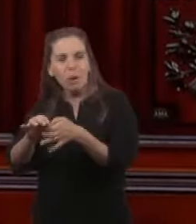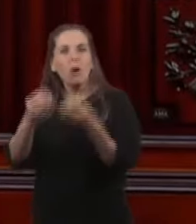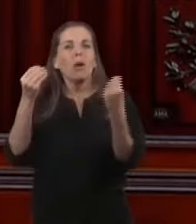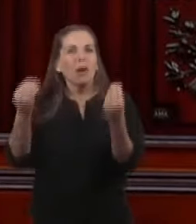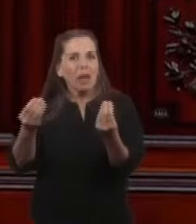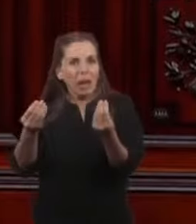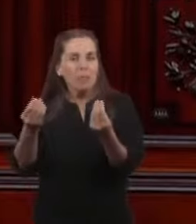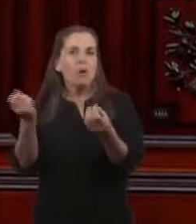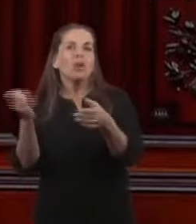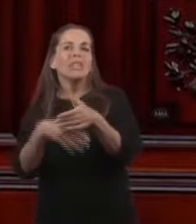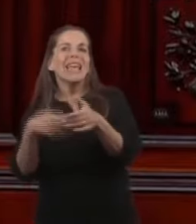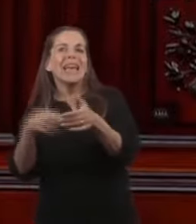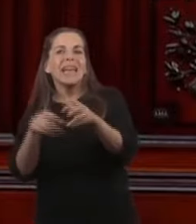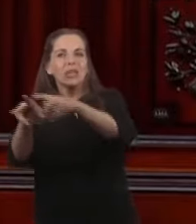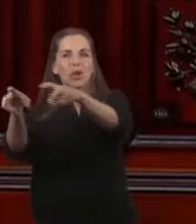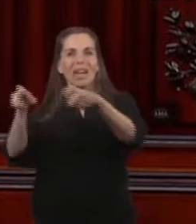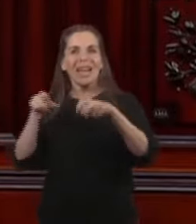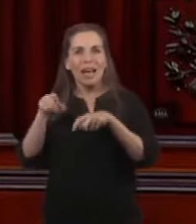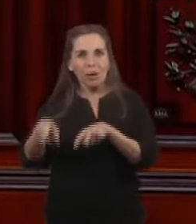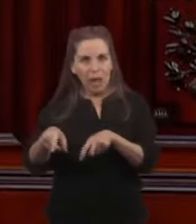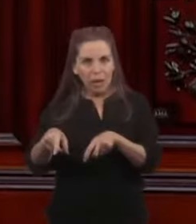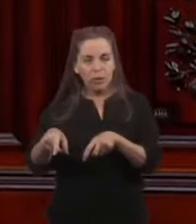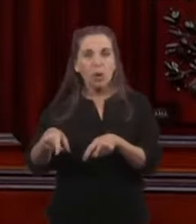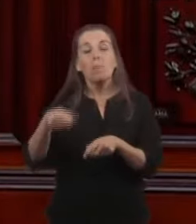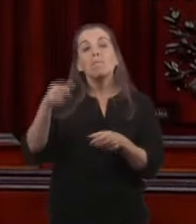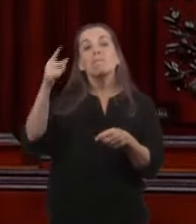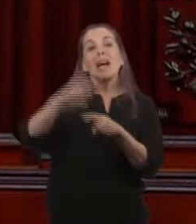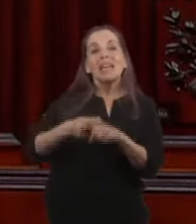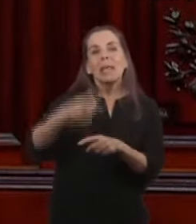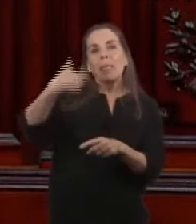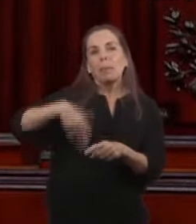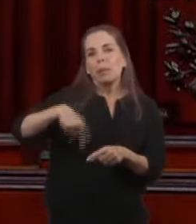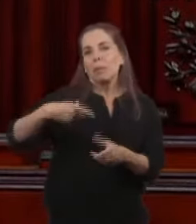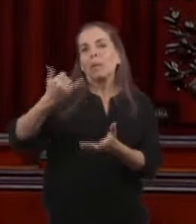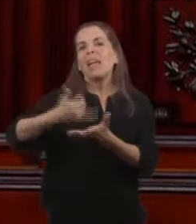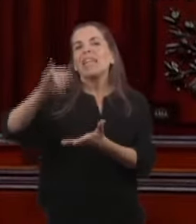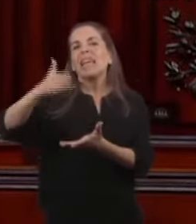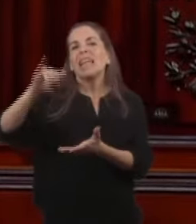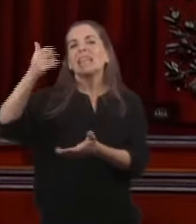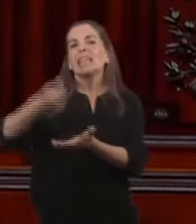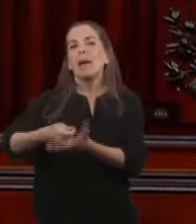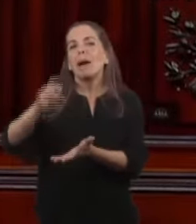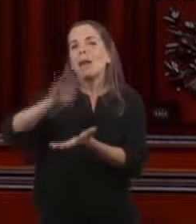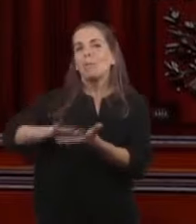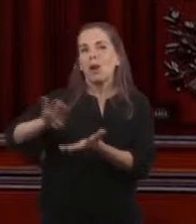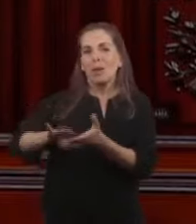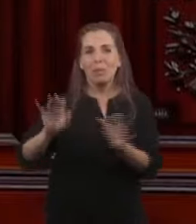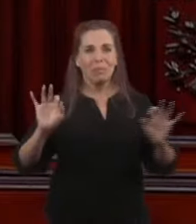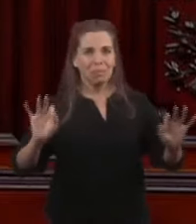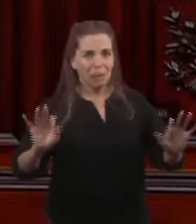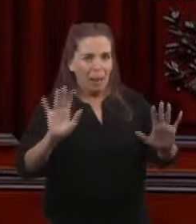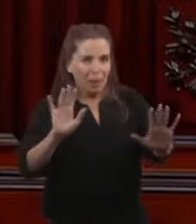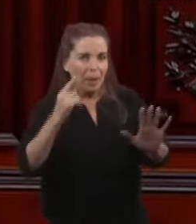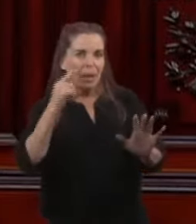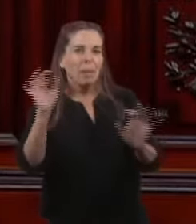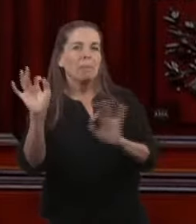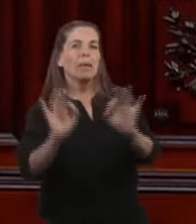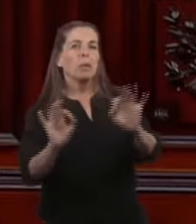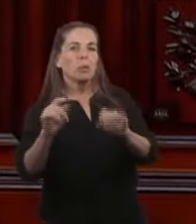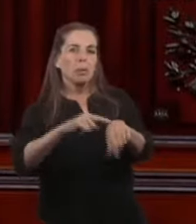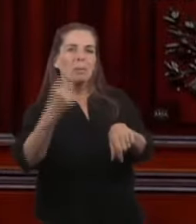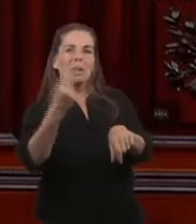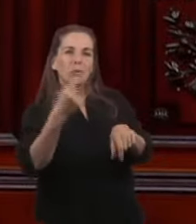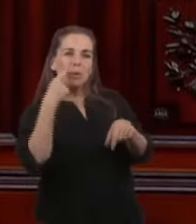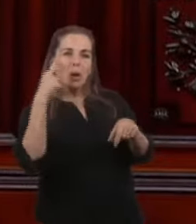observados neto del monto de intereses a pagar por la deuda dicho esto ahora detengámonos un segundo en el